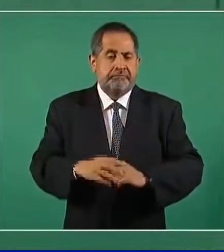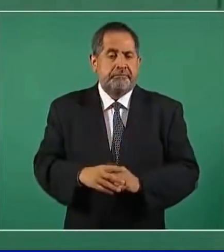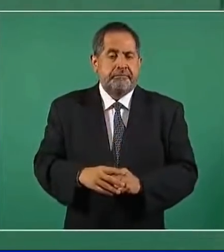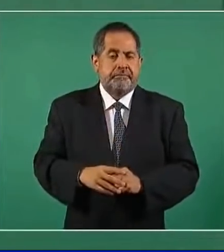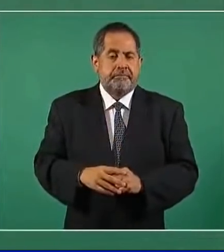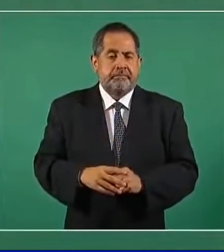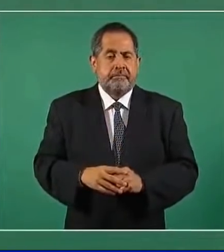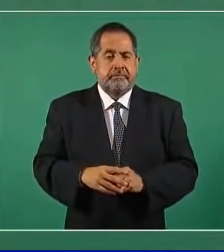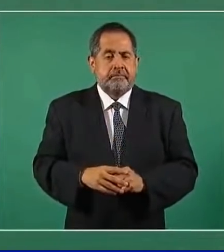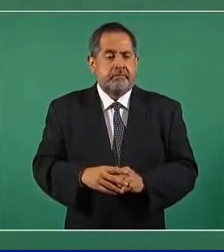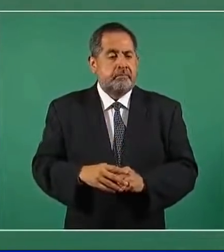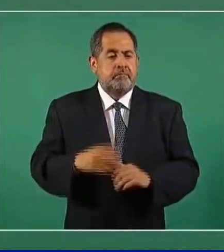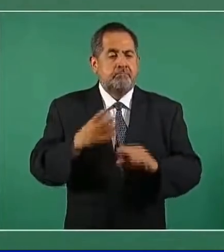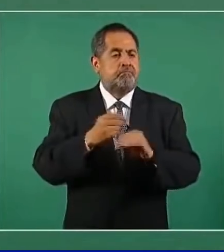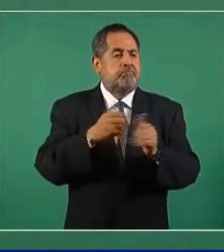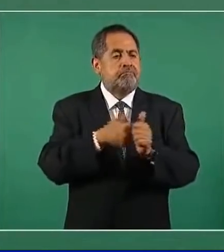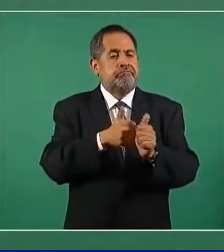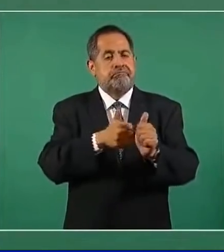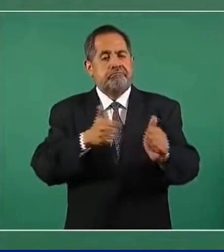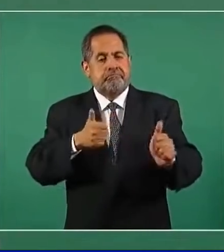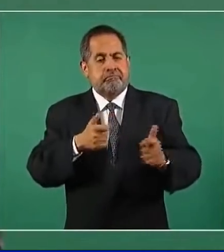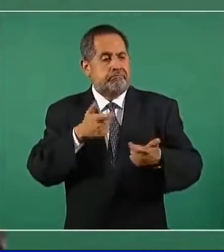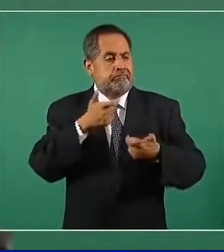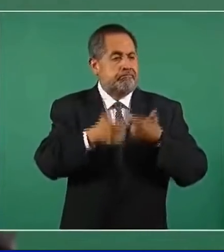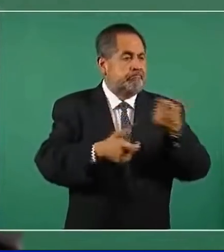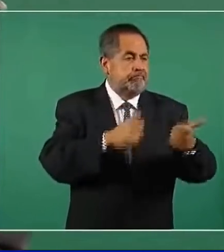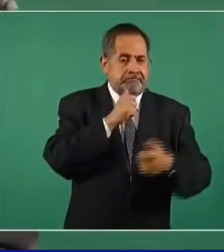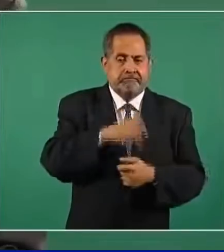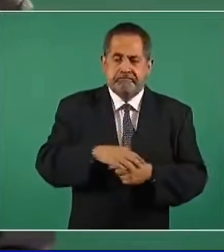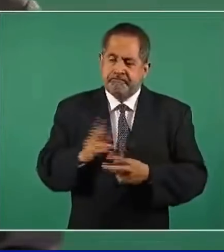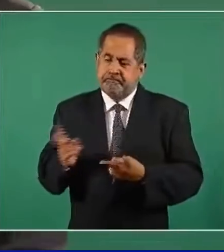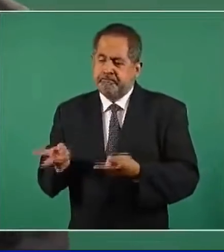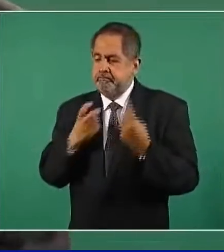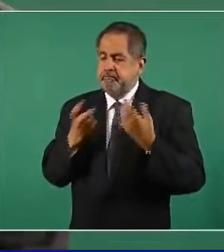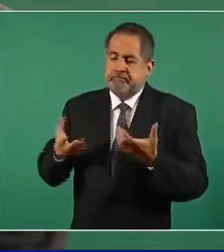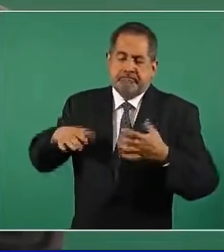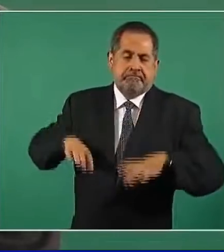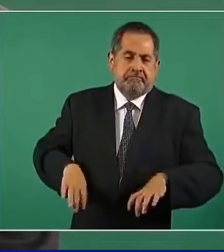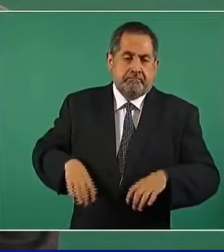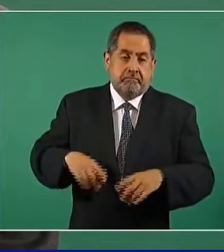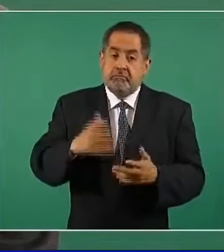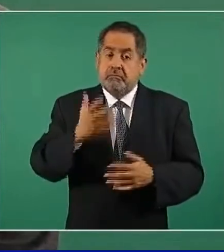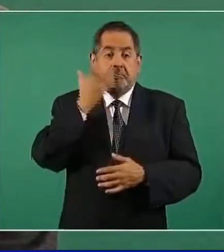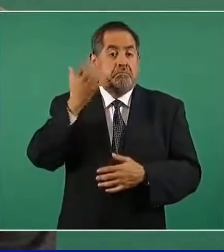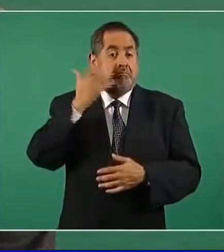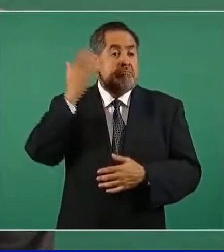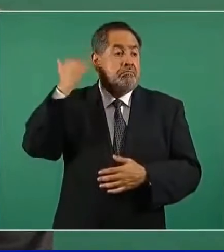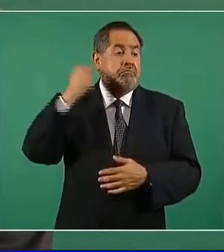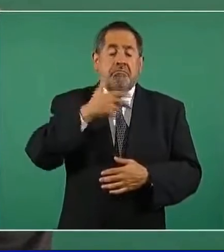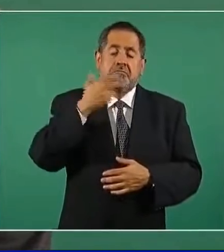hubo muchos rezagos, mucho saqueo, era normal